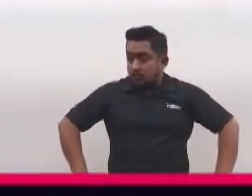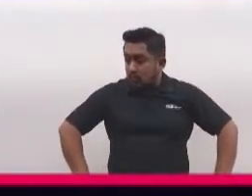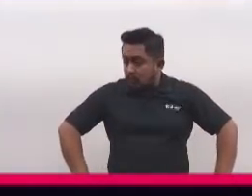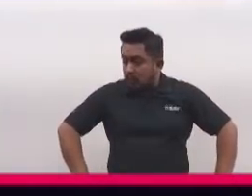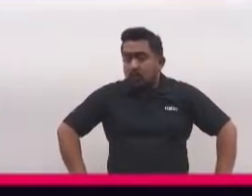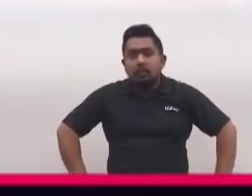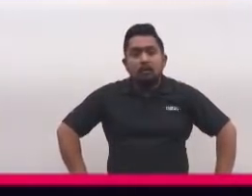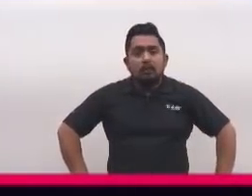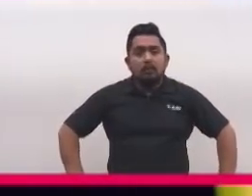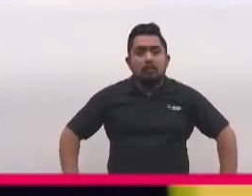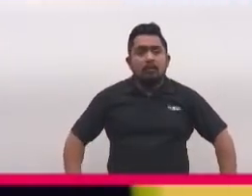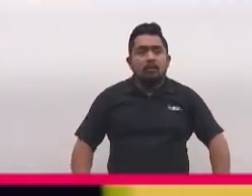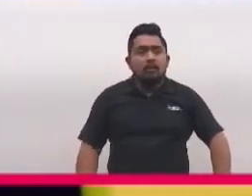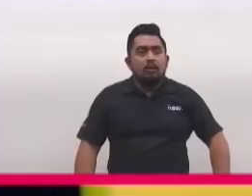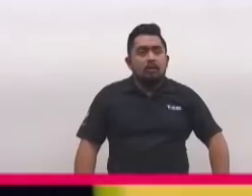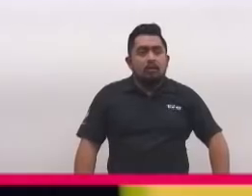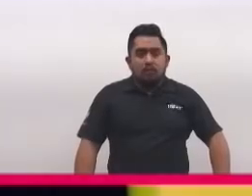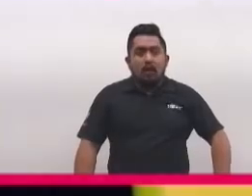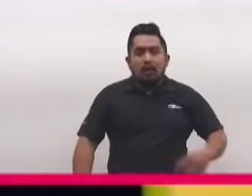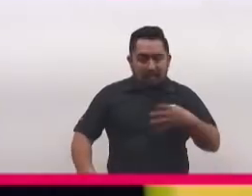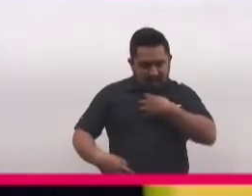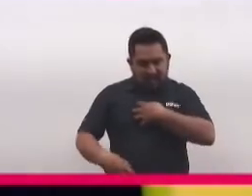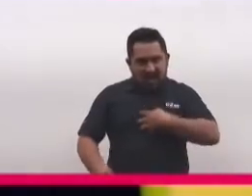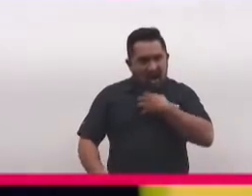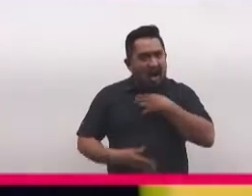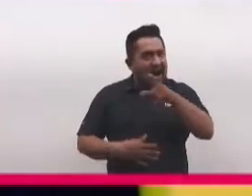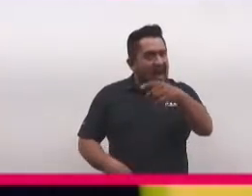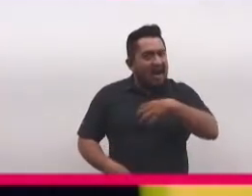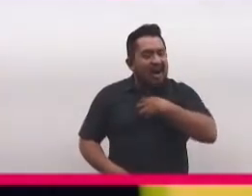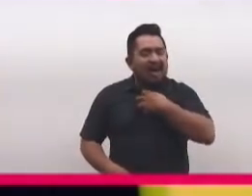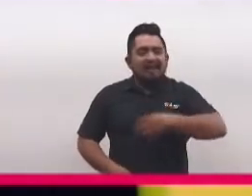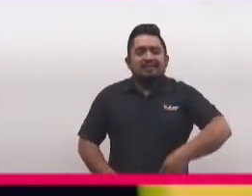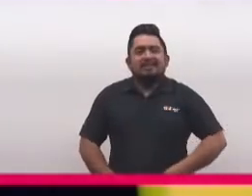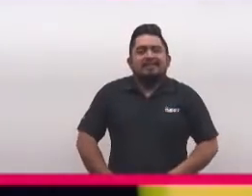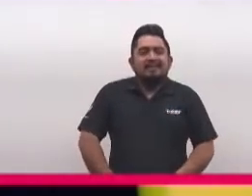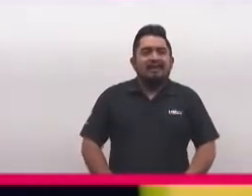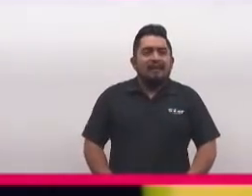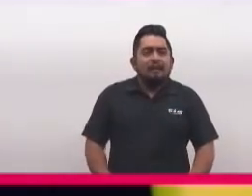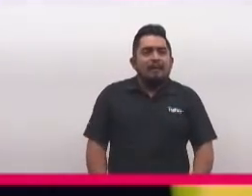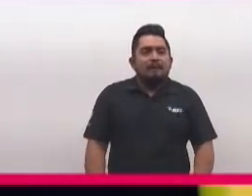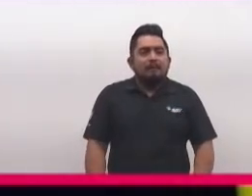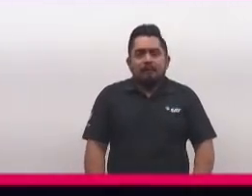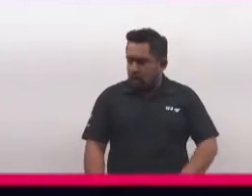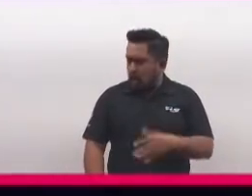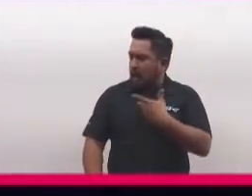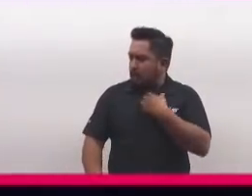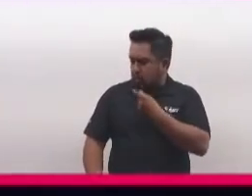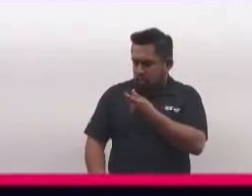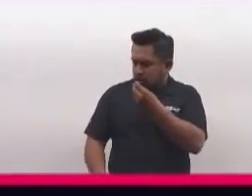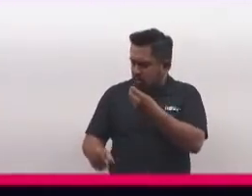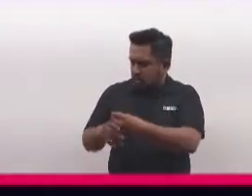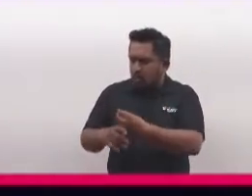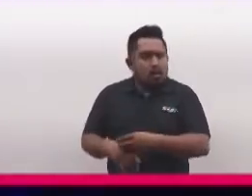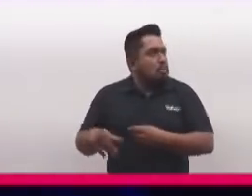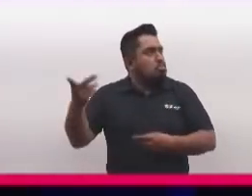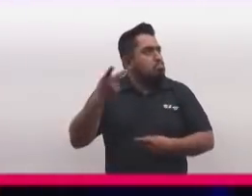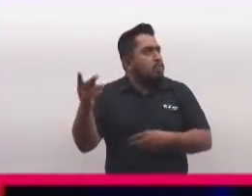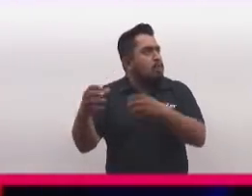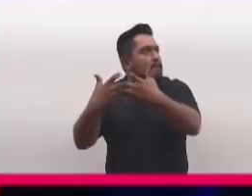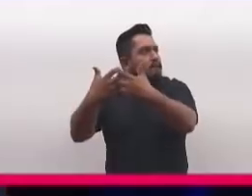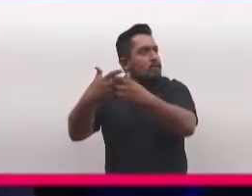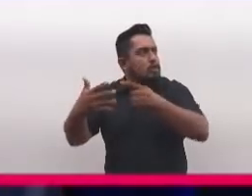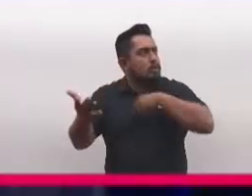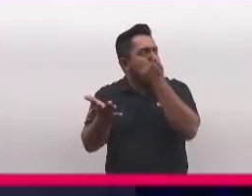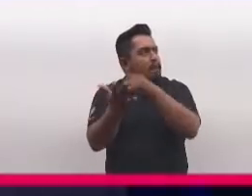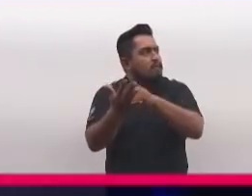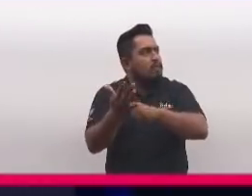tampoco aquí usted los tenía que despertar y por qué no te la dieron porque dice que él hizo el negocio y que no tengo nada